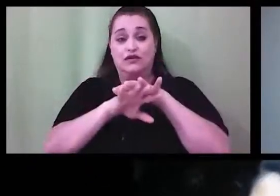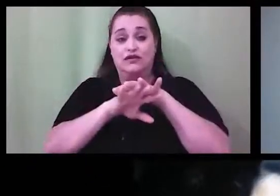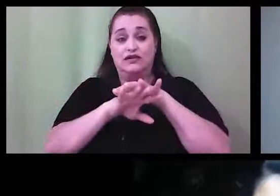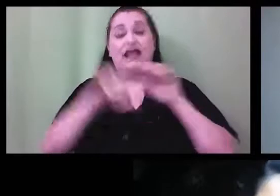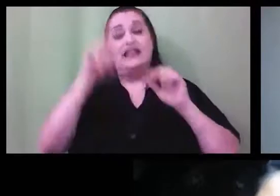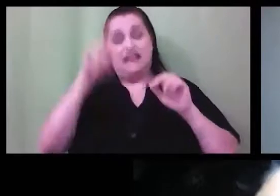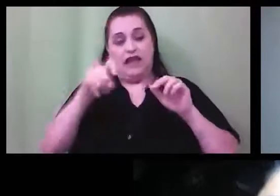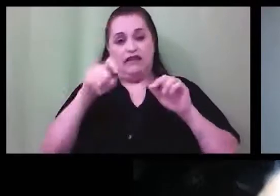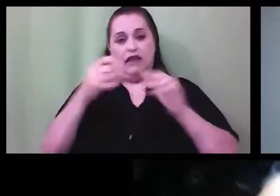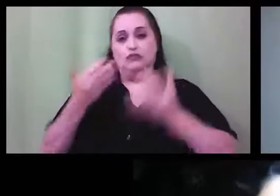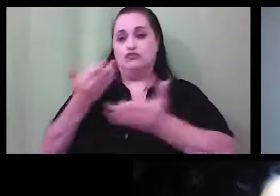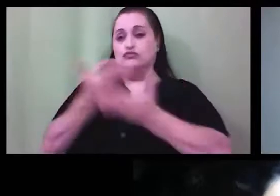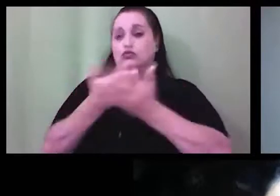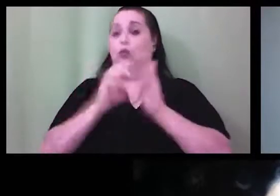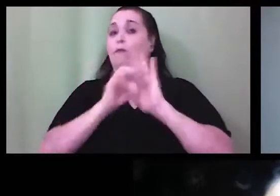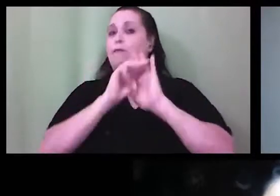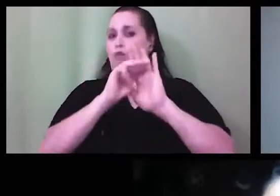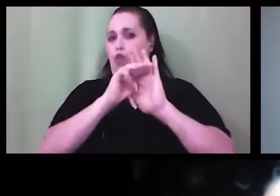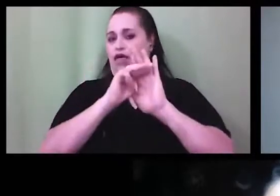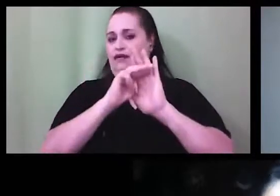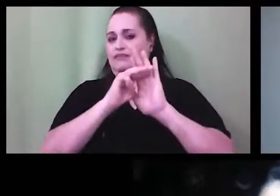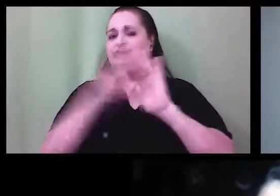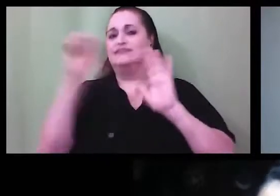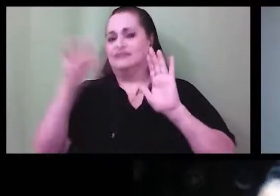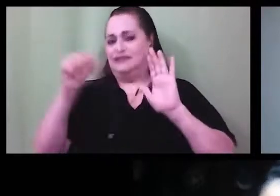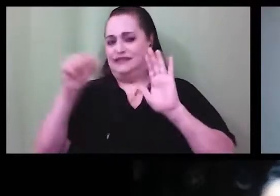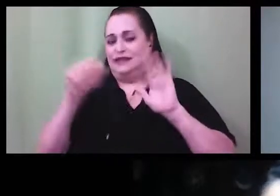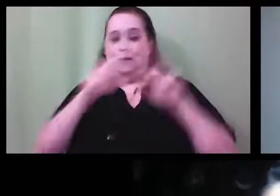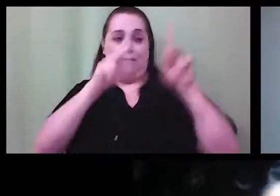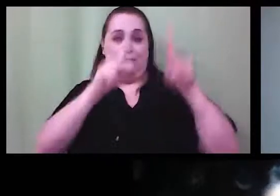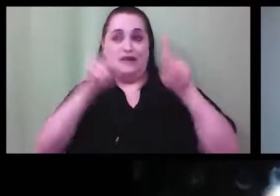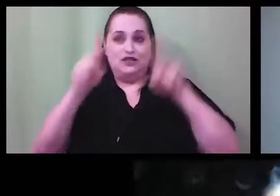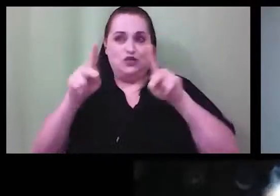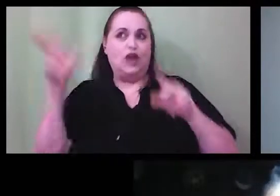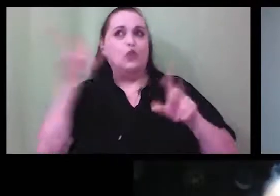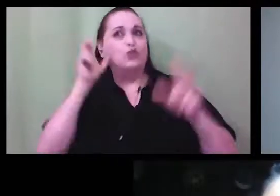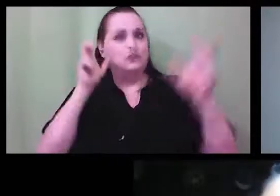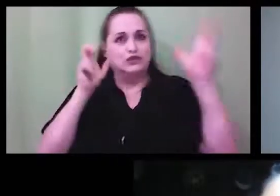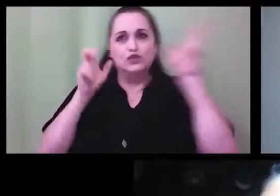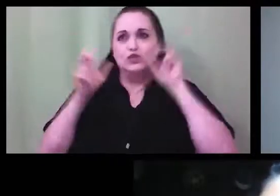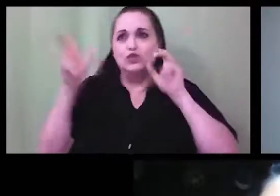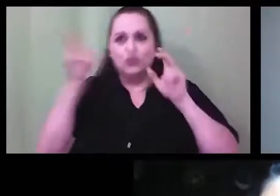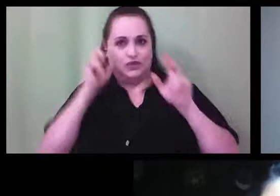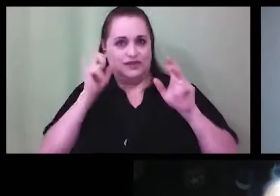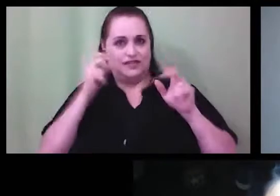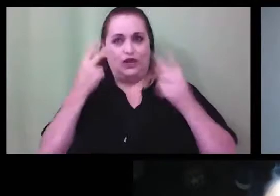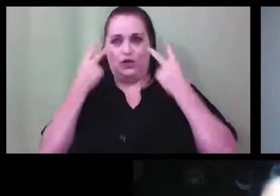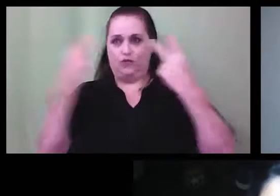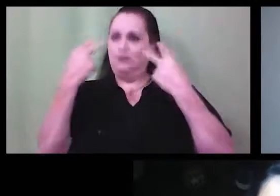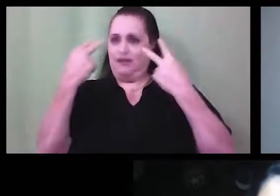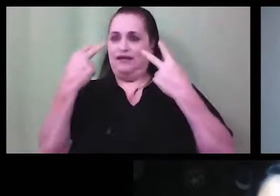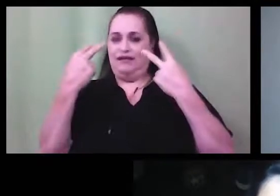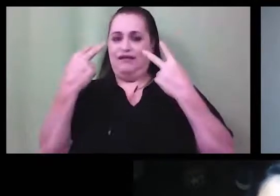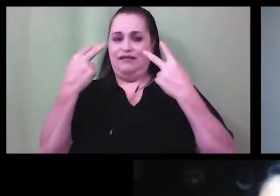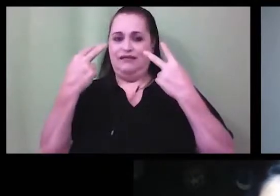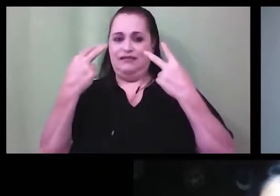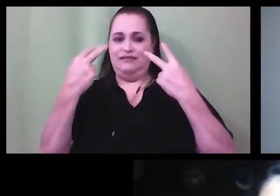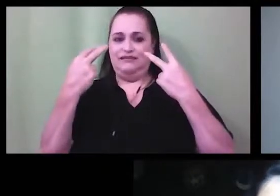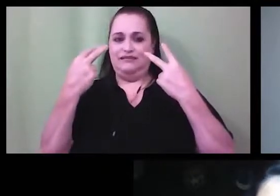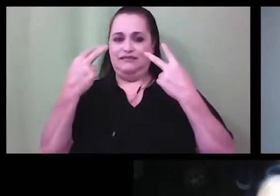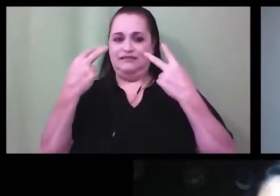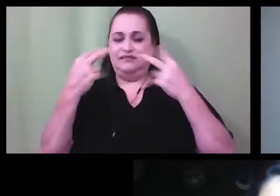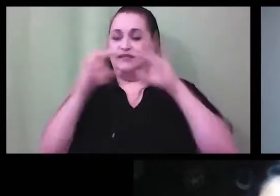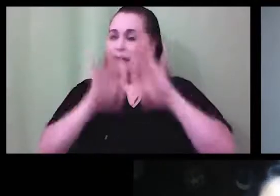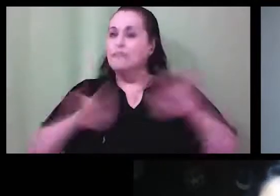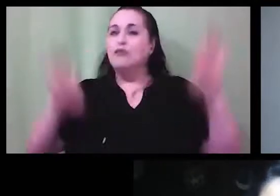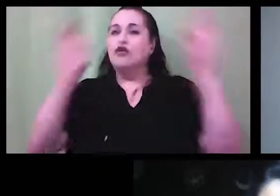que ponerla de moda, que la gente nos escuche, que la gente nos vea, que la importancia